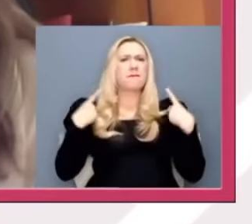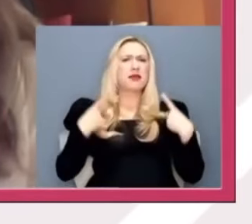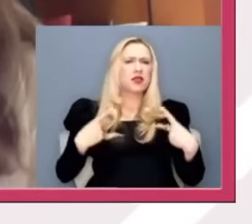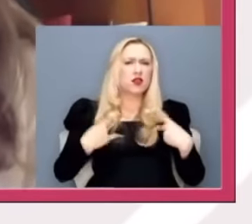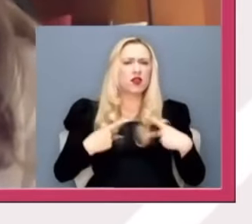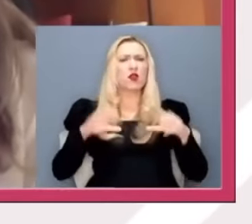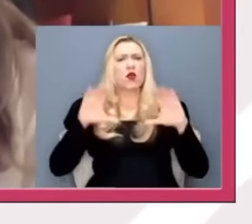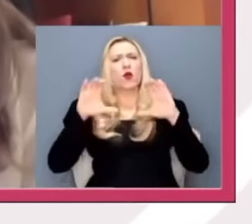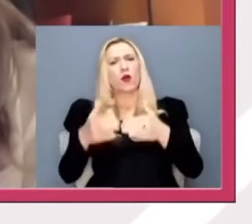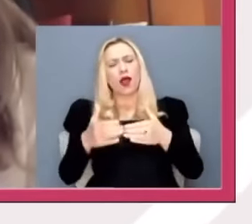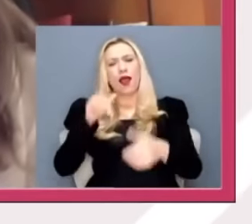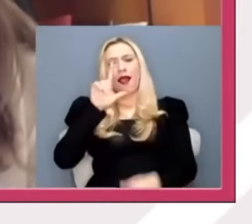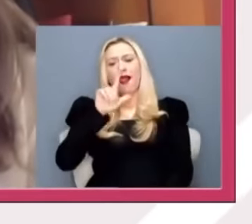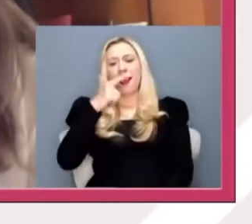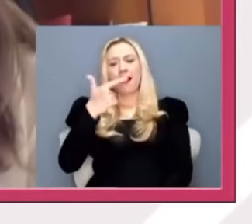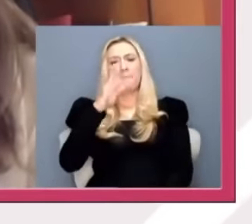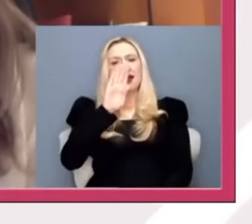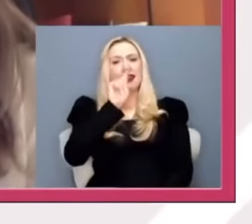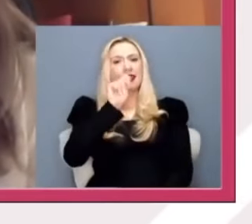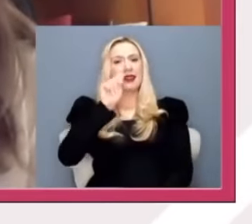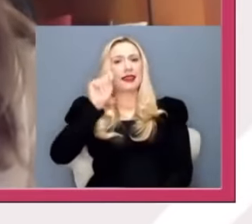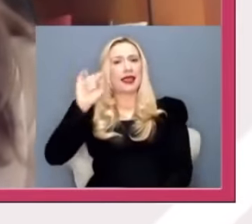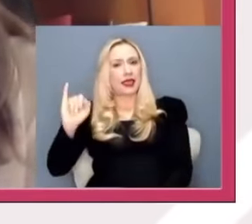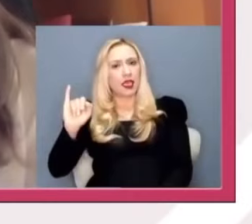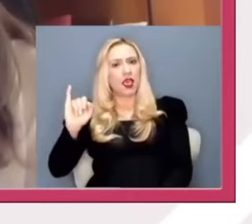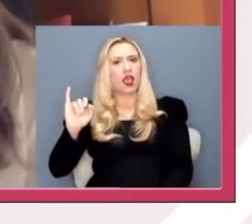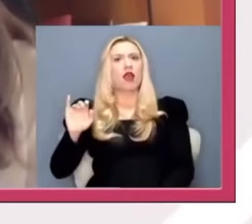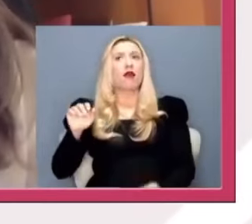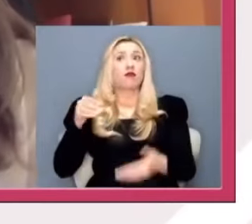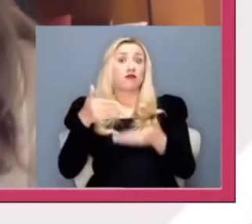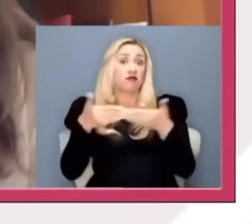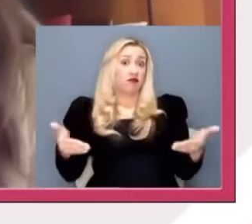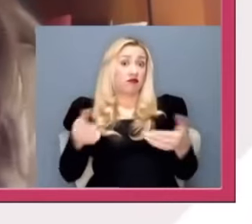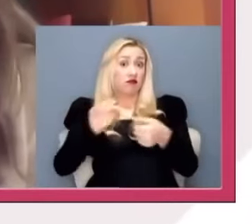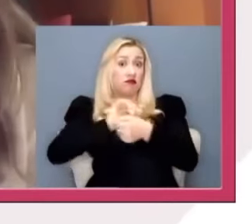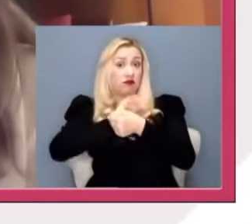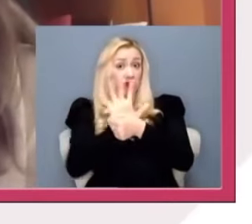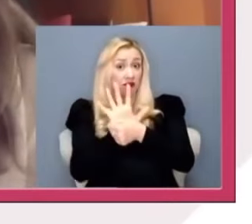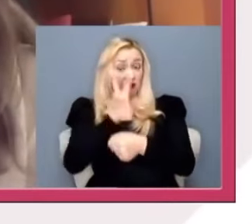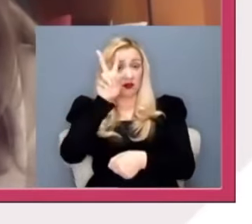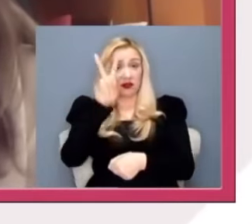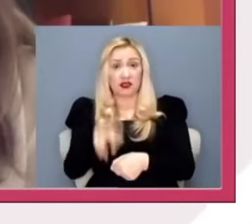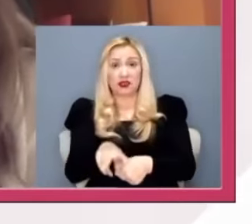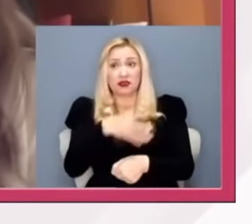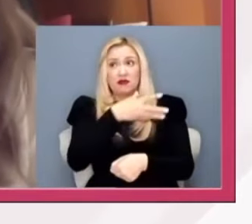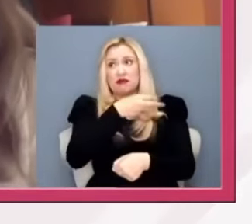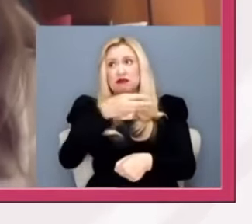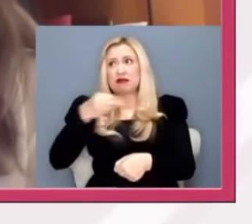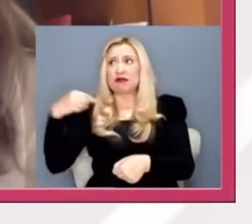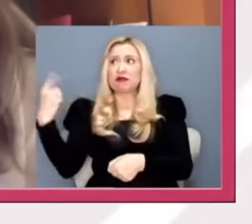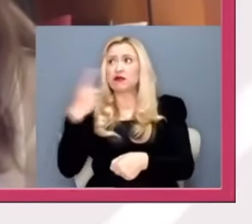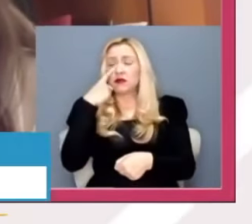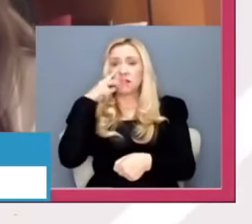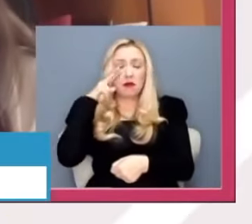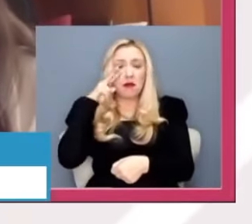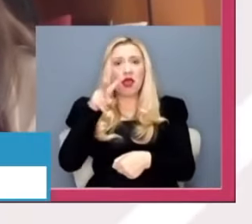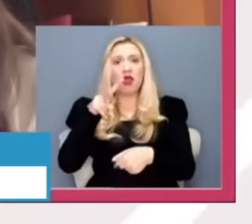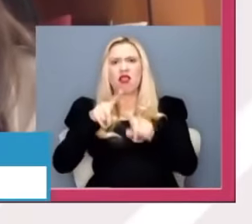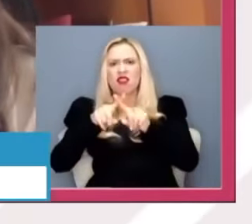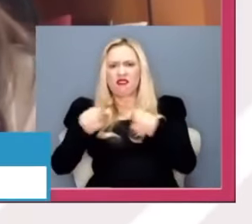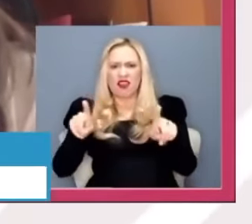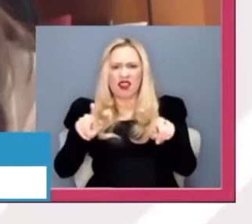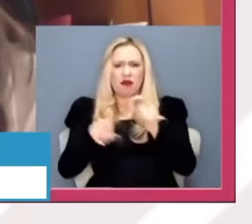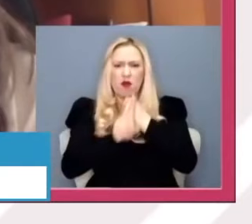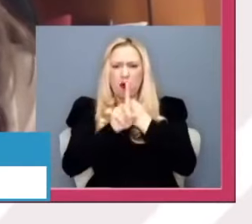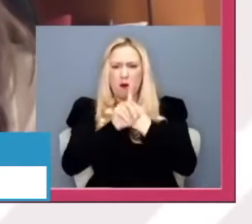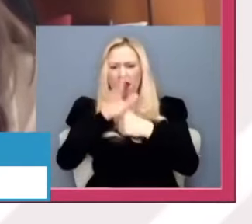la comunidad LGBTTI, cómo la pandemia les ha impactado de manera diferenciada y sobre